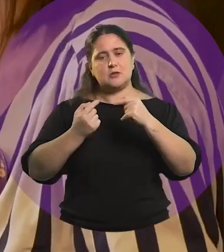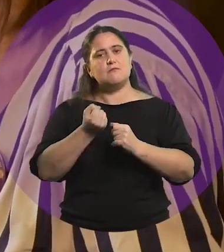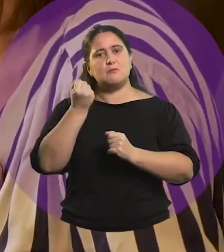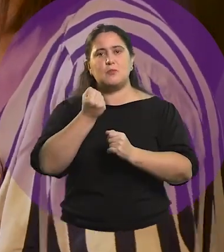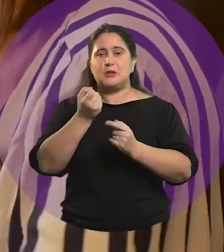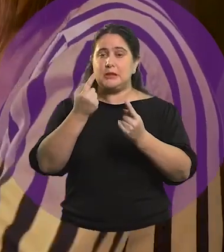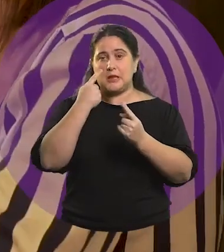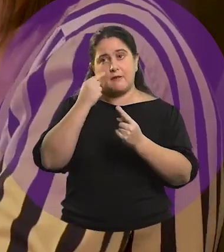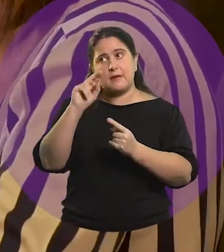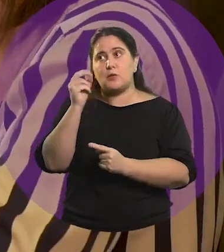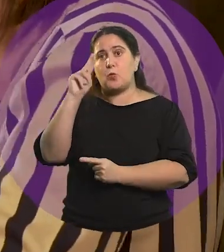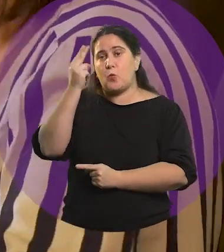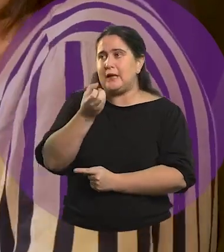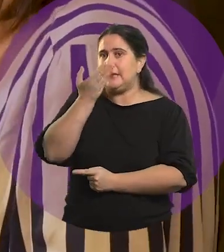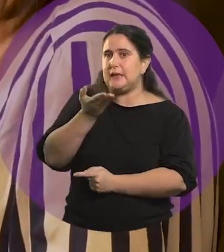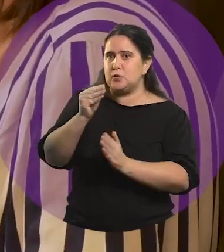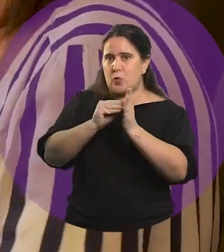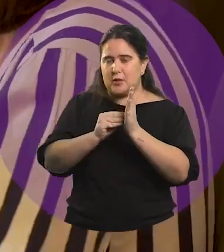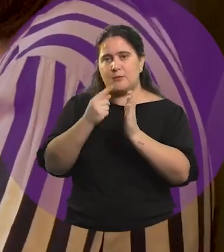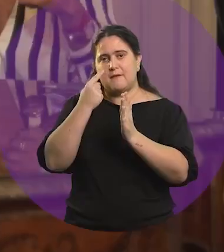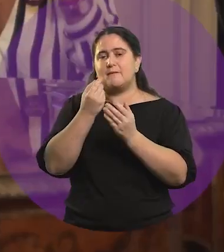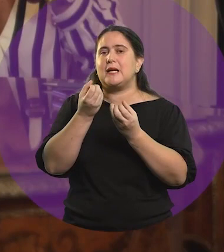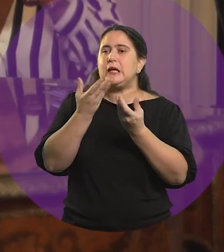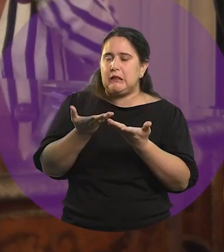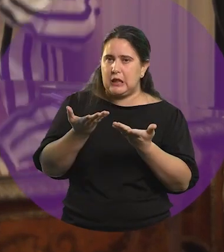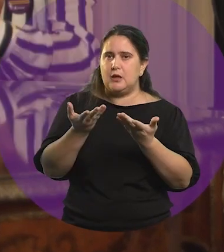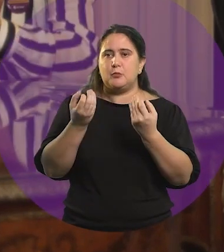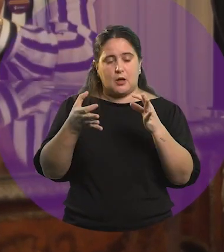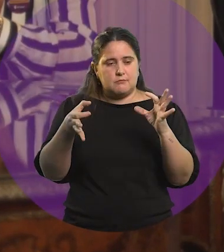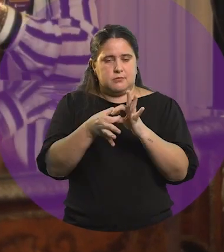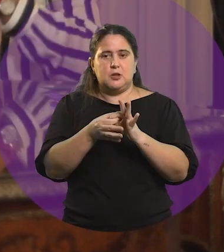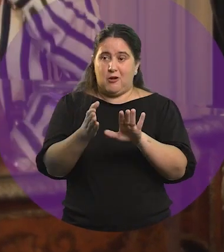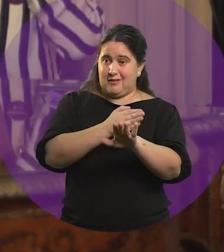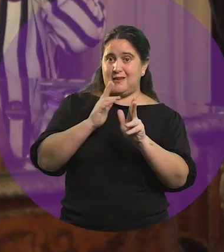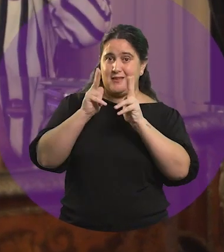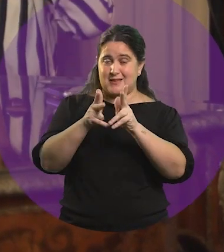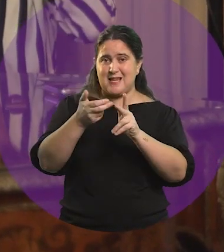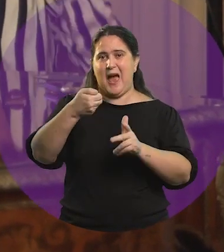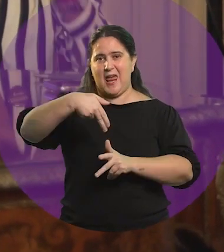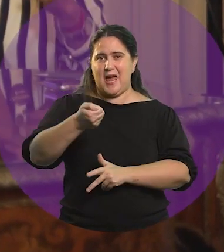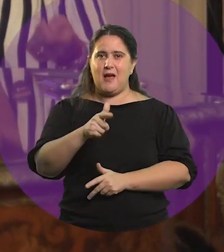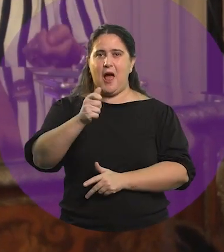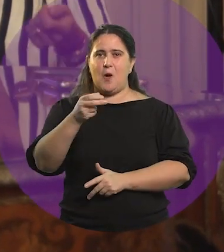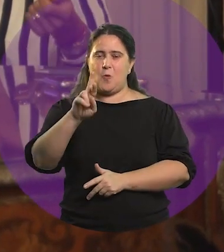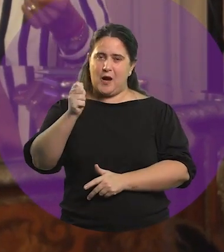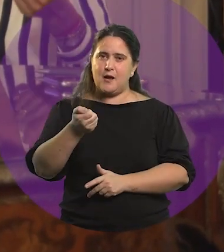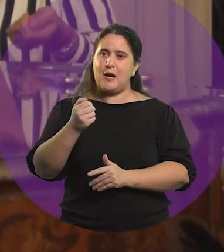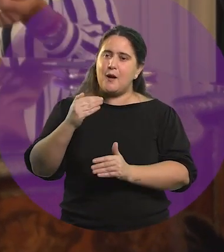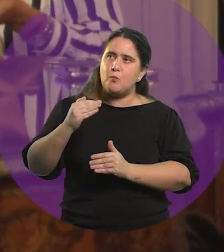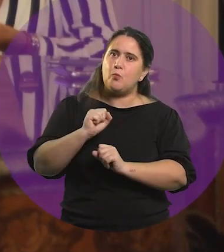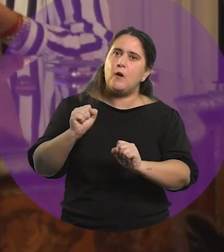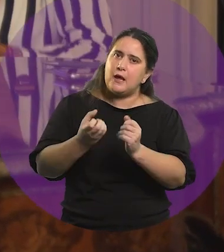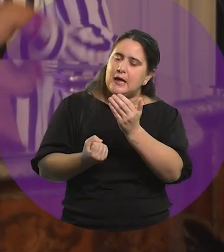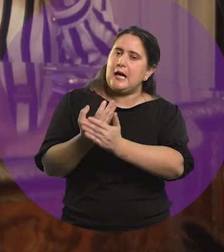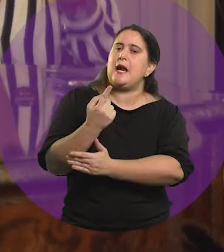reforzar los datos de Uruguay para ver cómo venimos en eso. ¿Por qué? Porque se relaciona con lo que vos decías, Ana Laura, de cómo